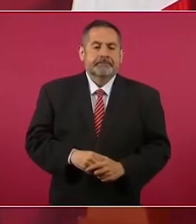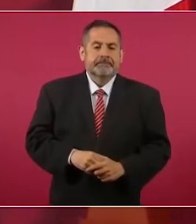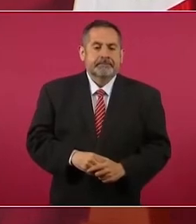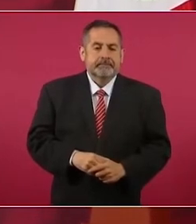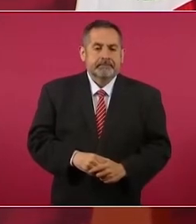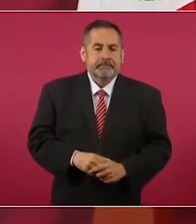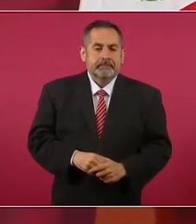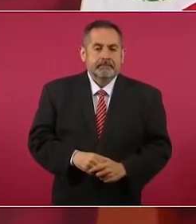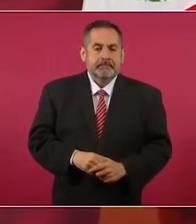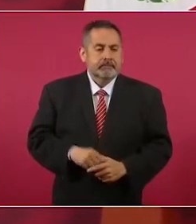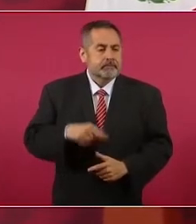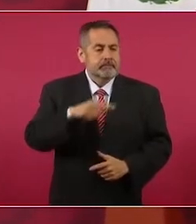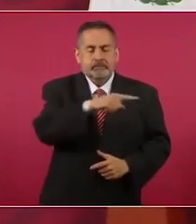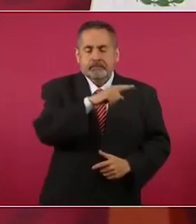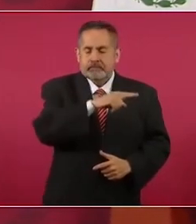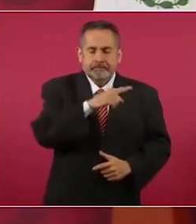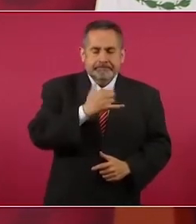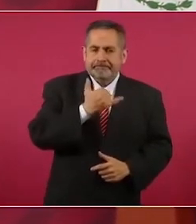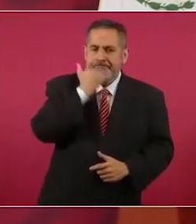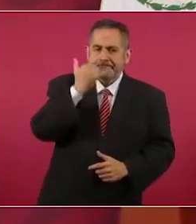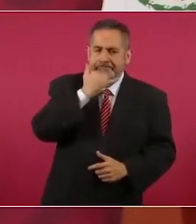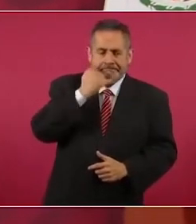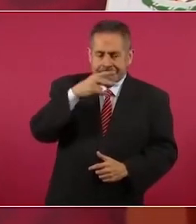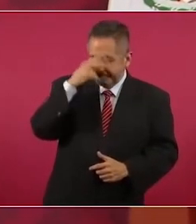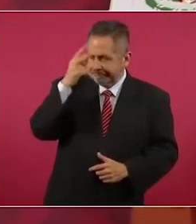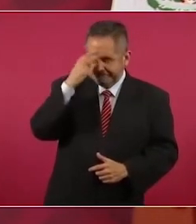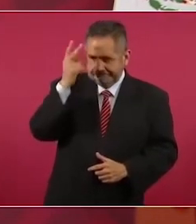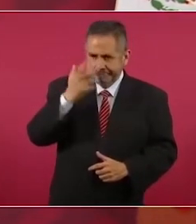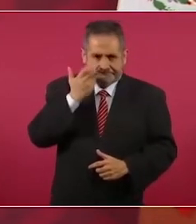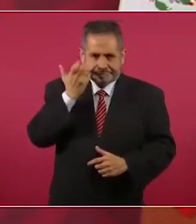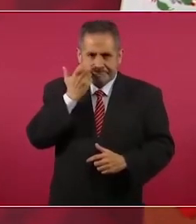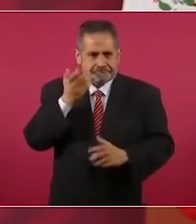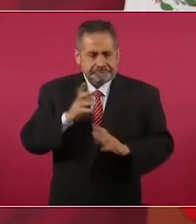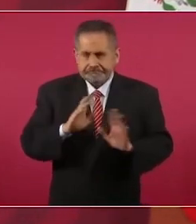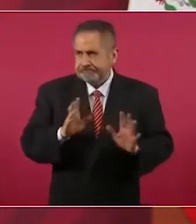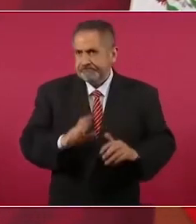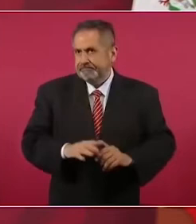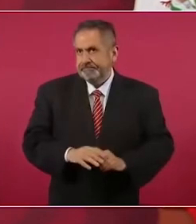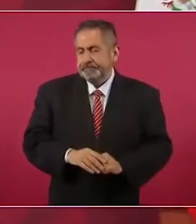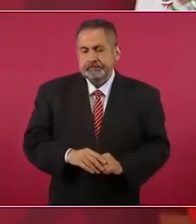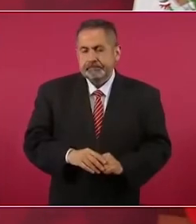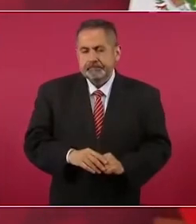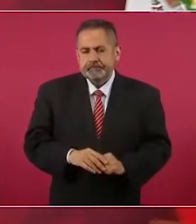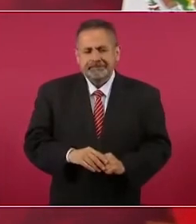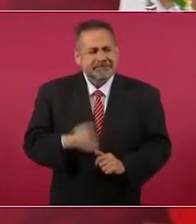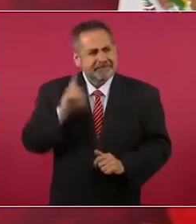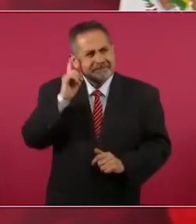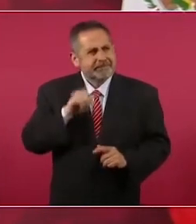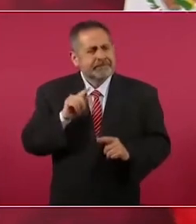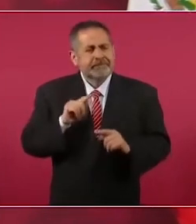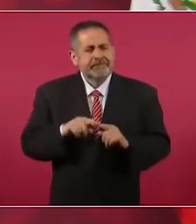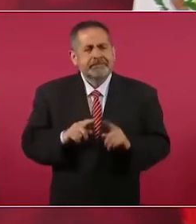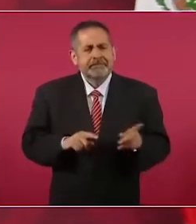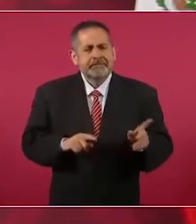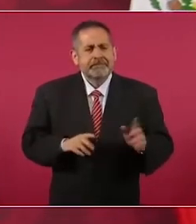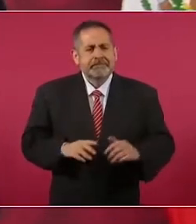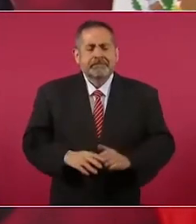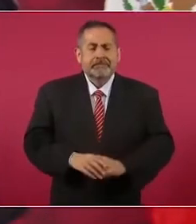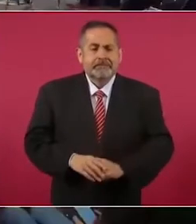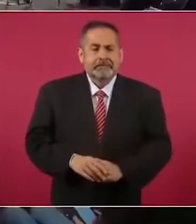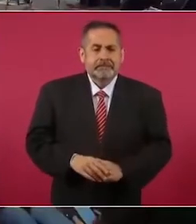Hay una mala interpretación de, creo,